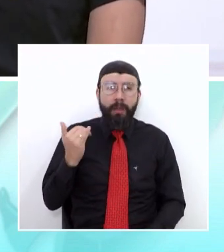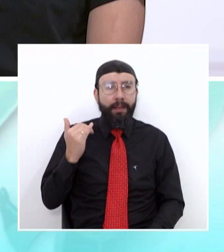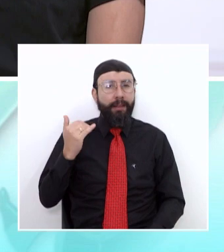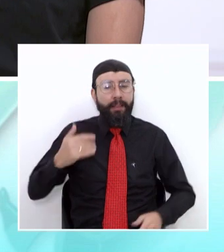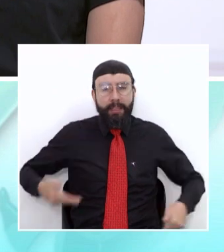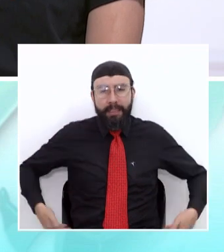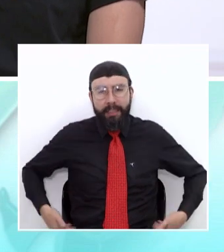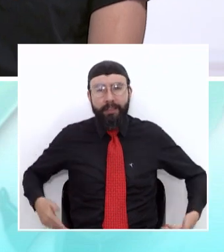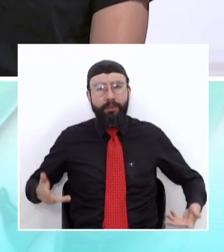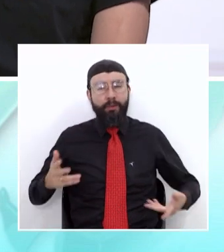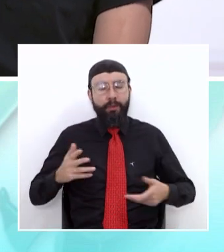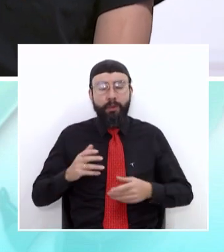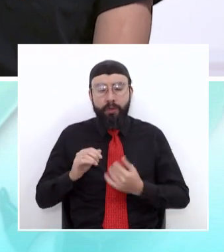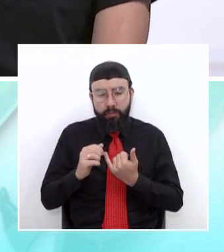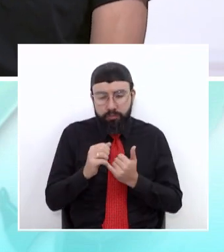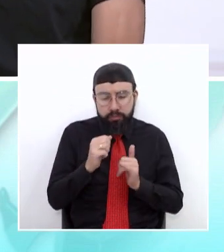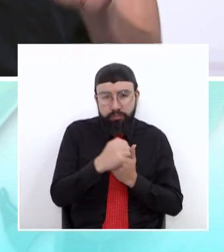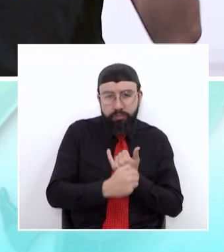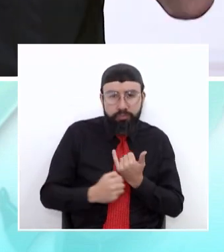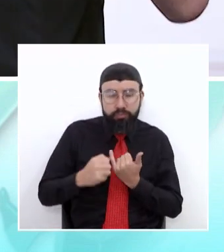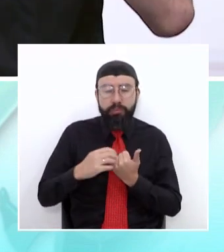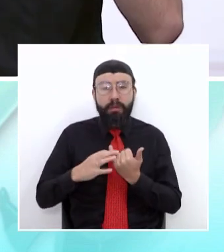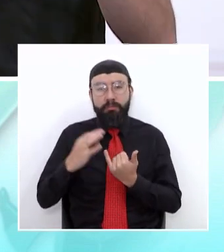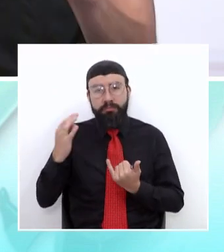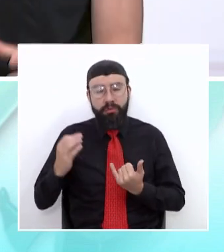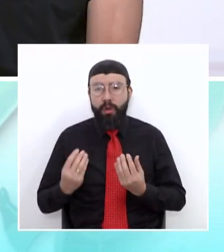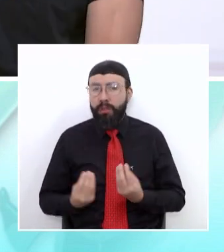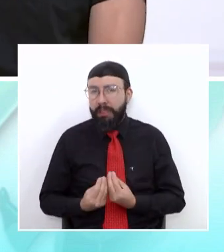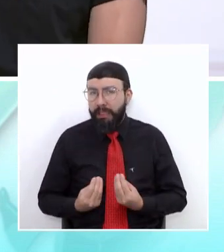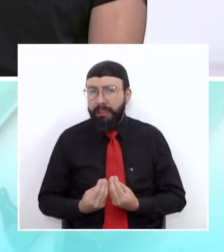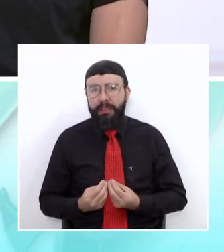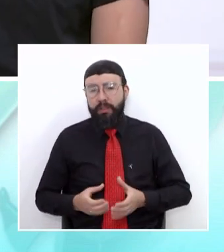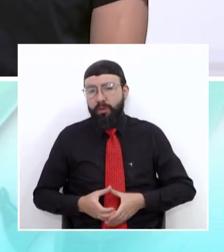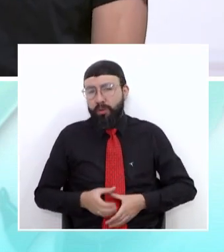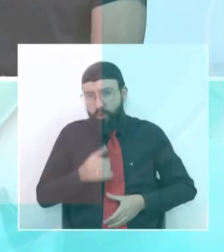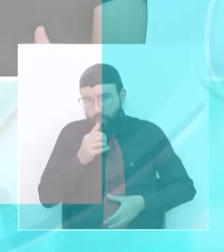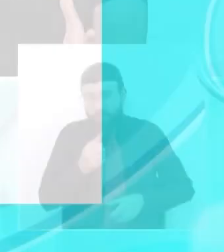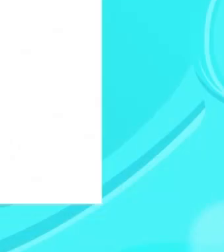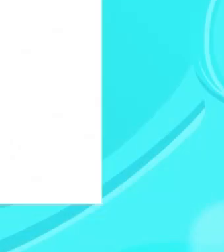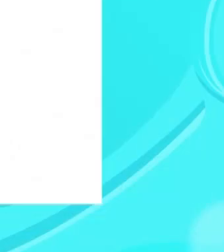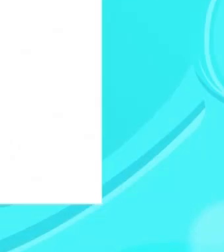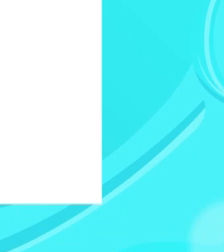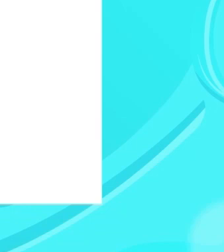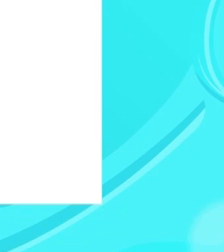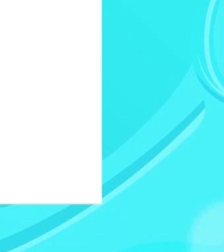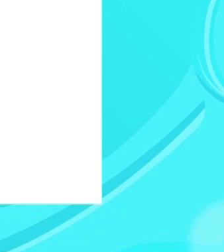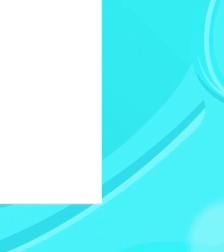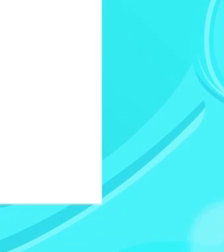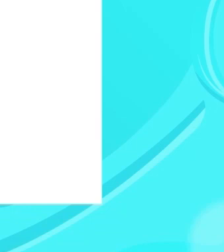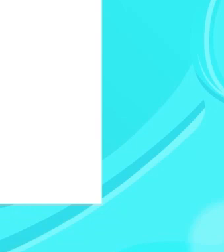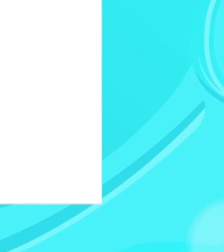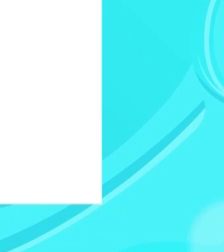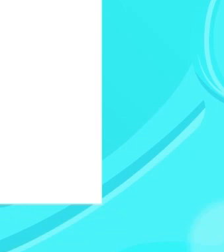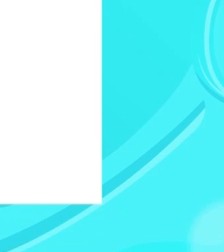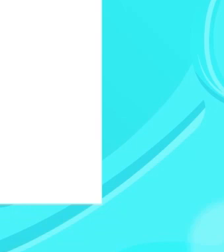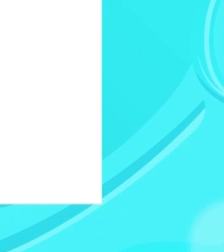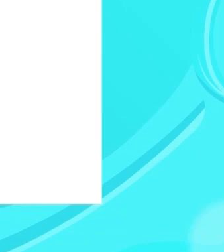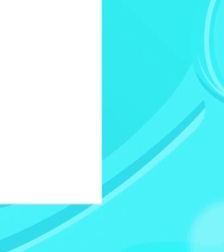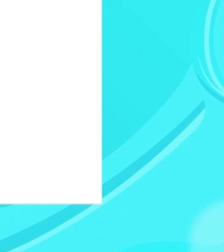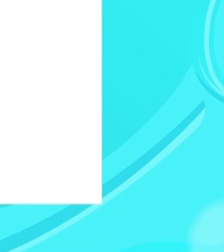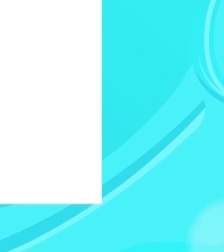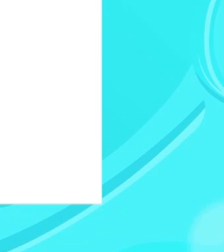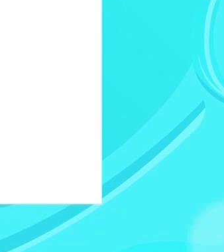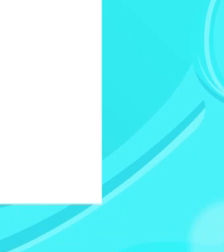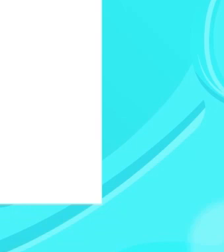próstata en los hombres, los ovarios o testículos. Sí, esta es una fase 1 más o menos, en las trompas, la vagina y el clítoris, ¿sí?